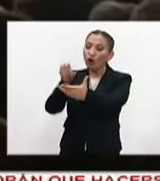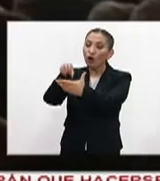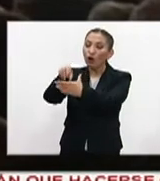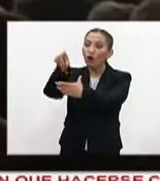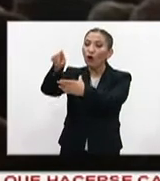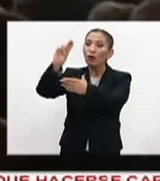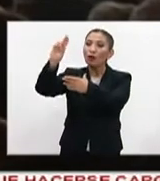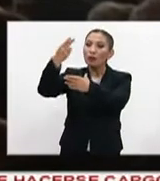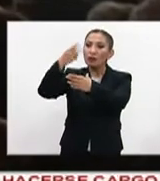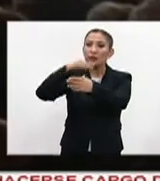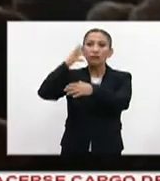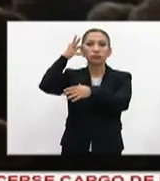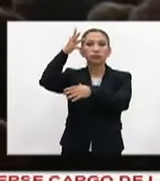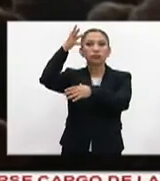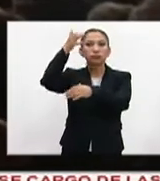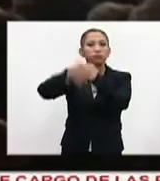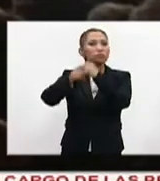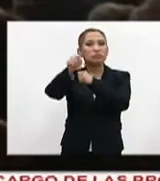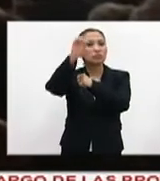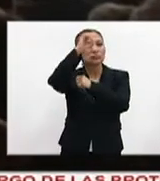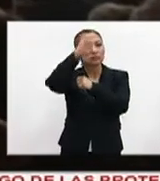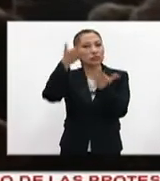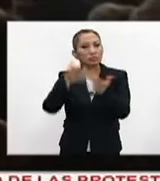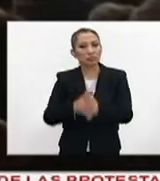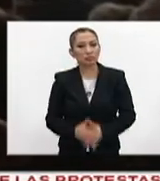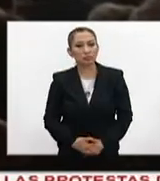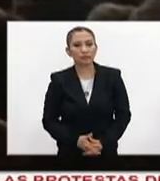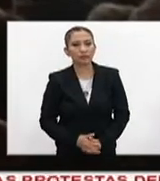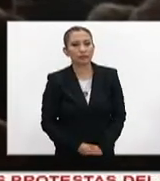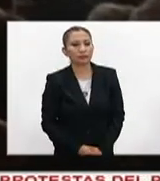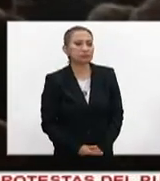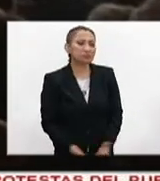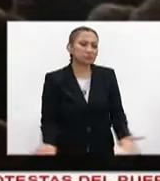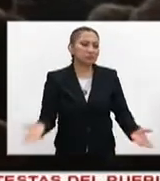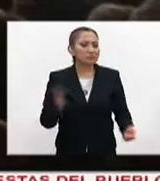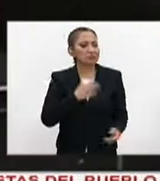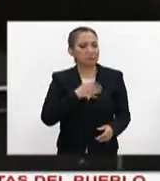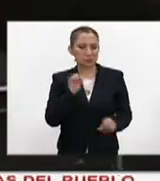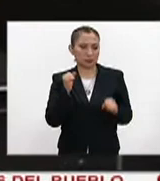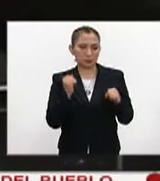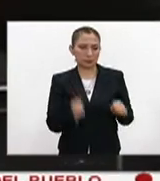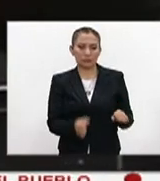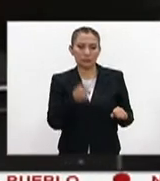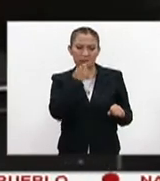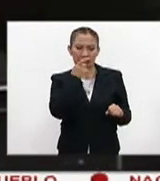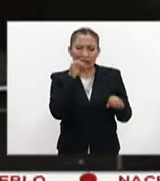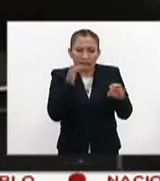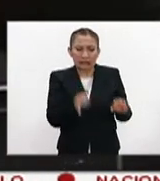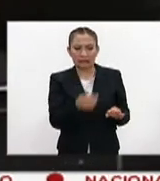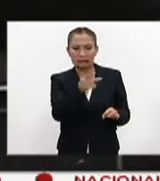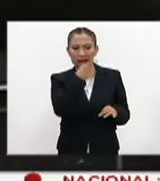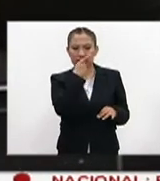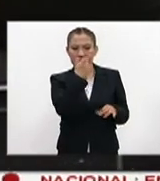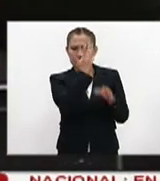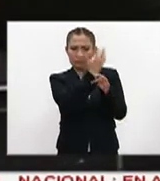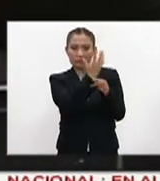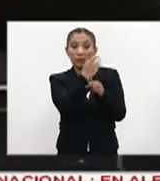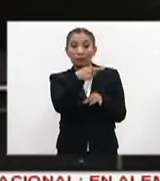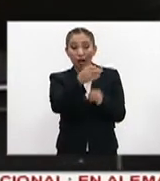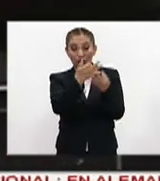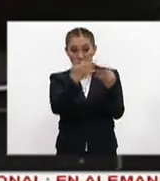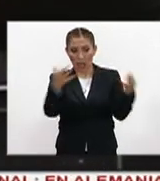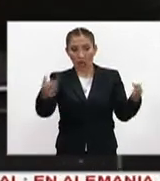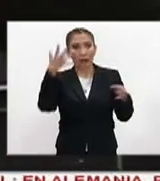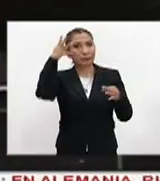a tener un fin. ¿Usted qué opina al respecto? Bueno, no estoy seguro exactamente qué dijo Hawking al respecto, pero el planeta Tierra se